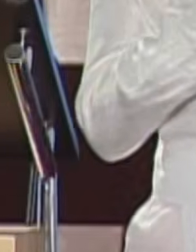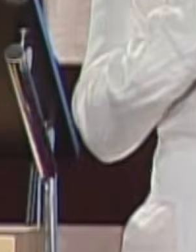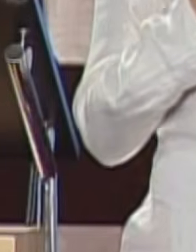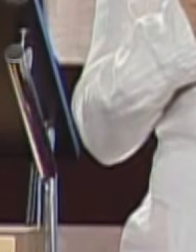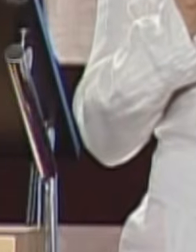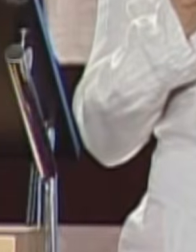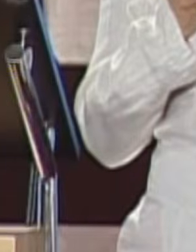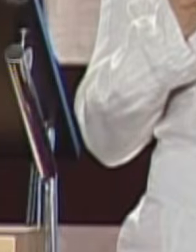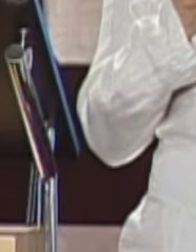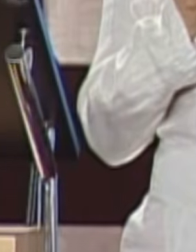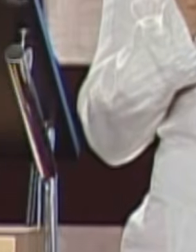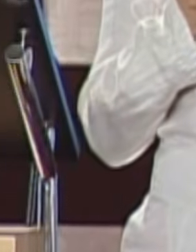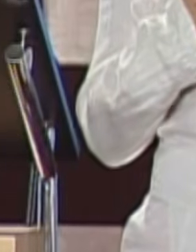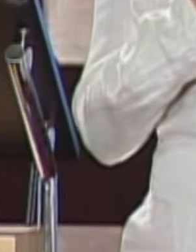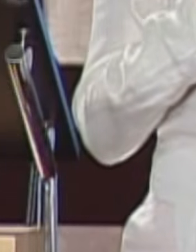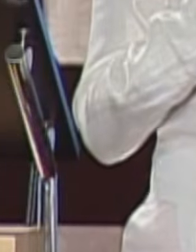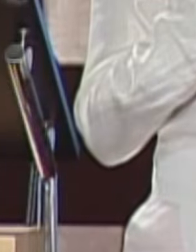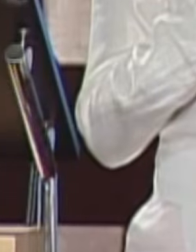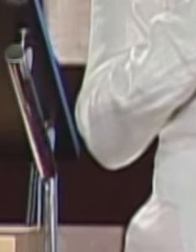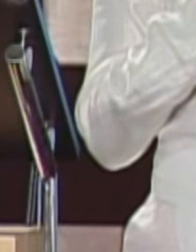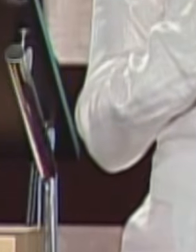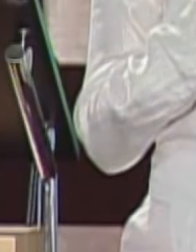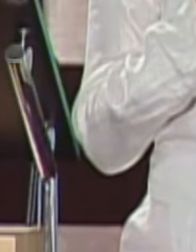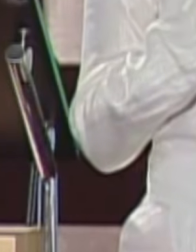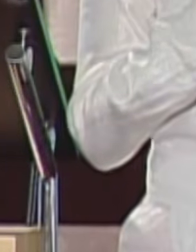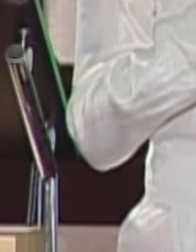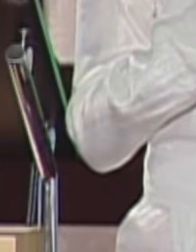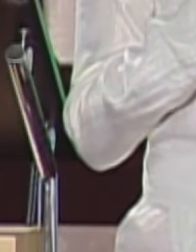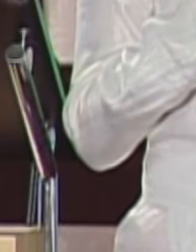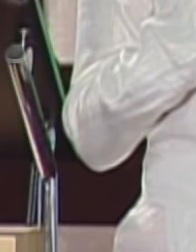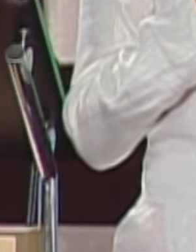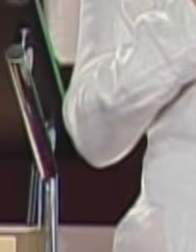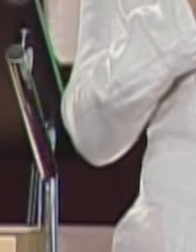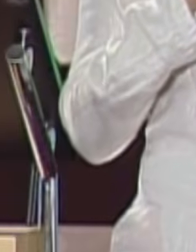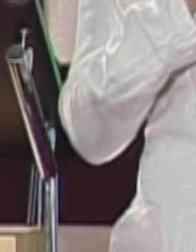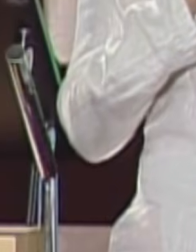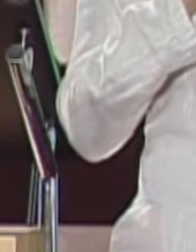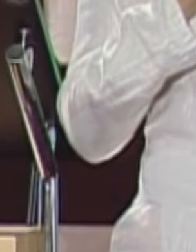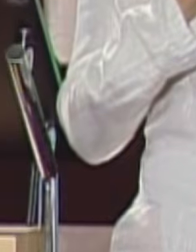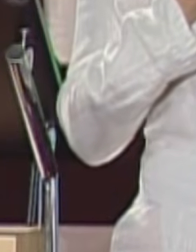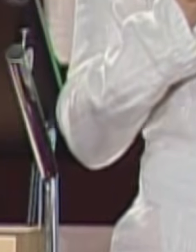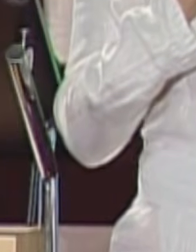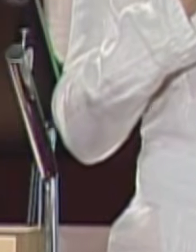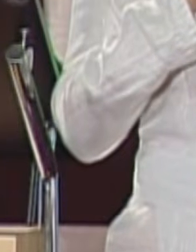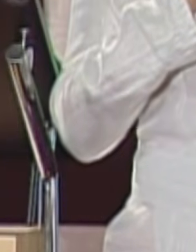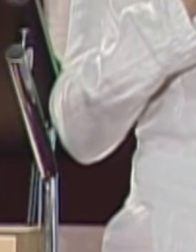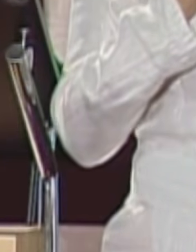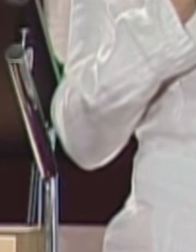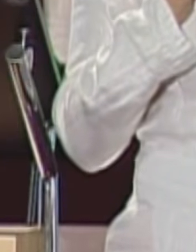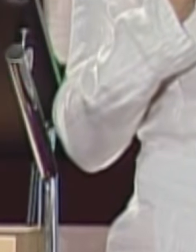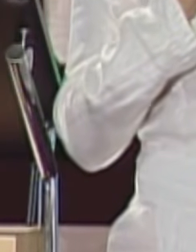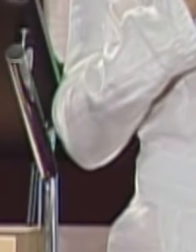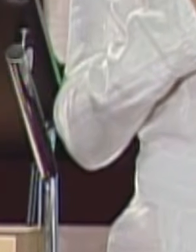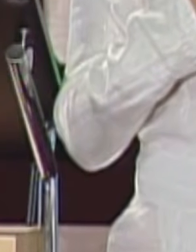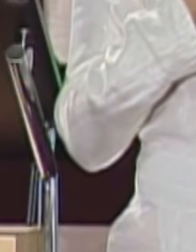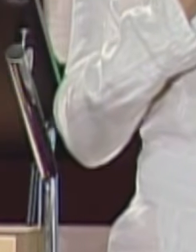de dolor y cuidado paliativo en el hospital y específicamente en el área de oncología. A él les damos los más sinceros